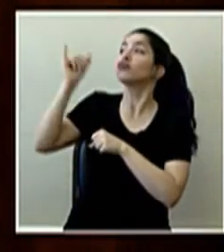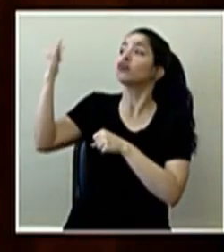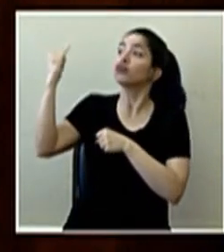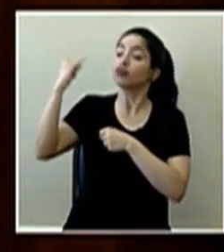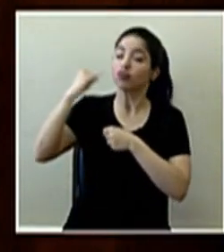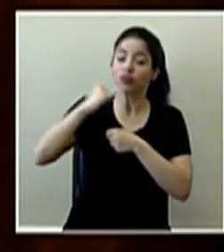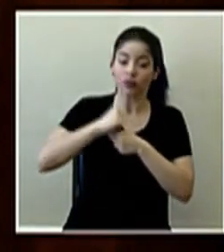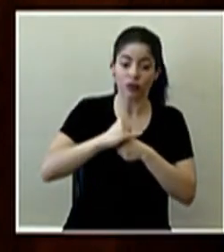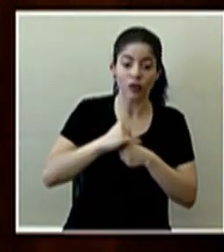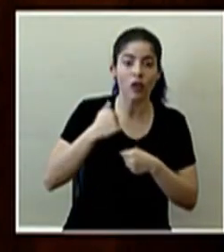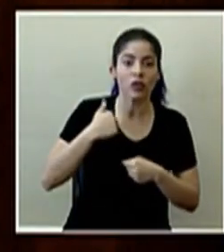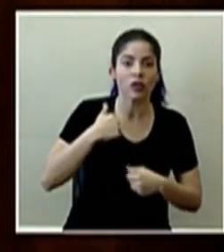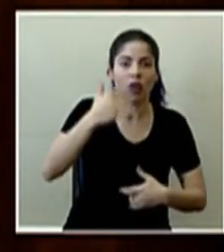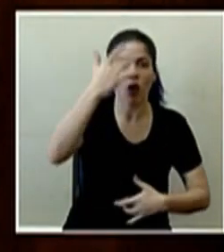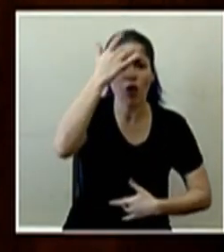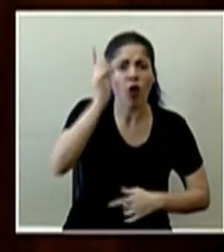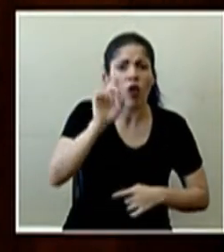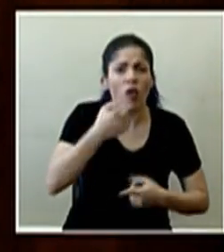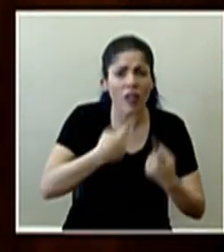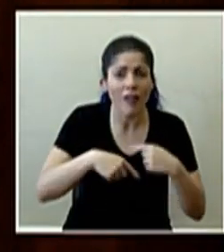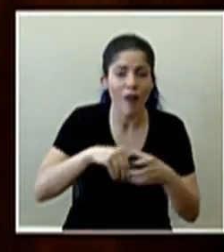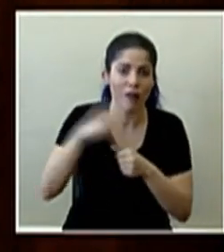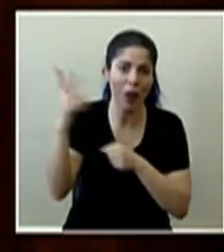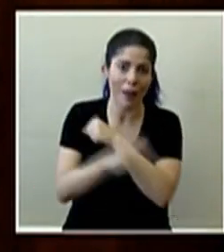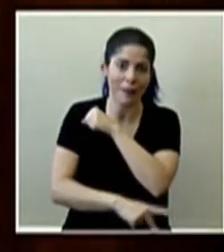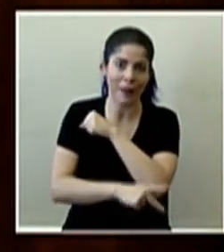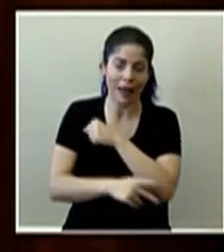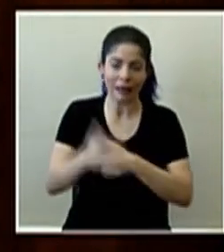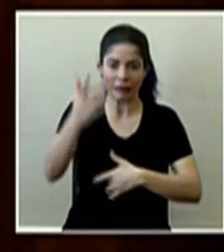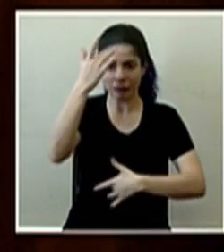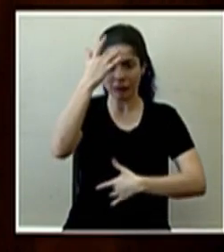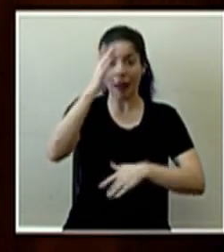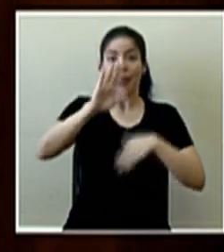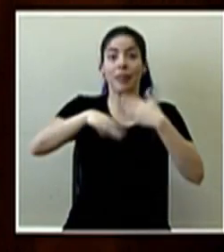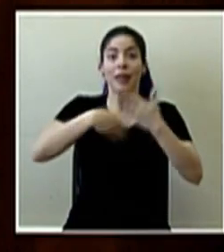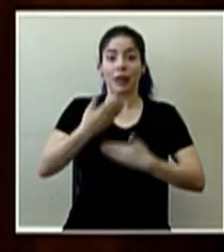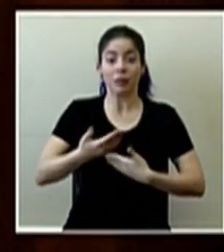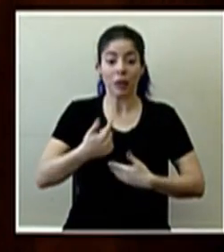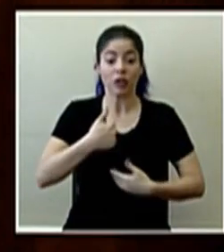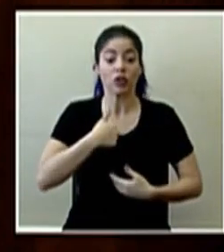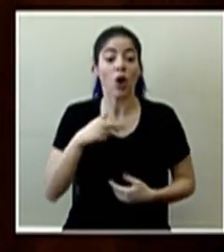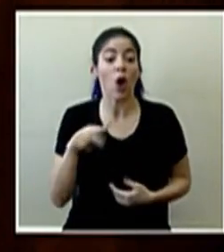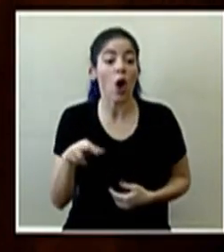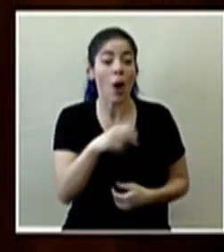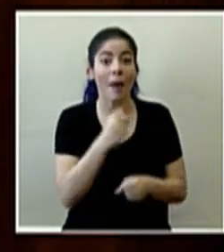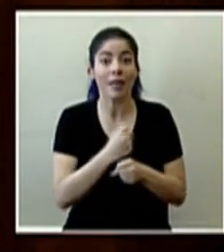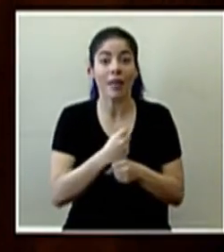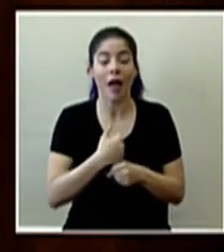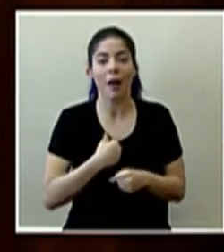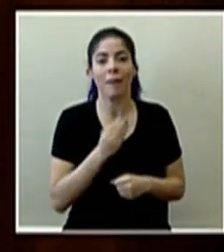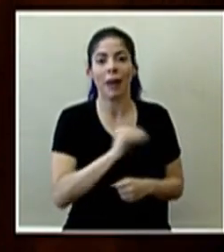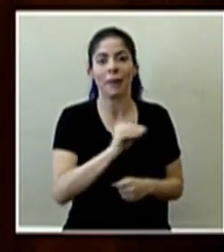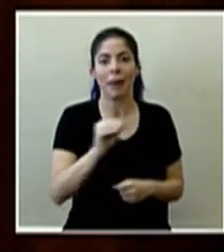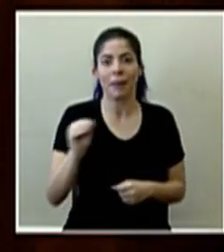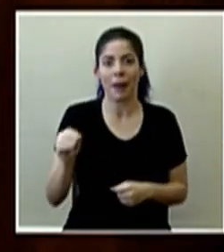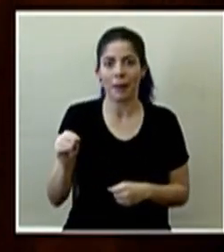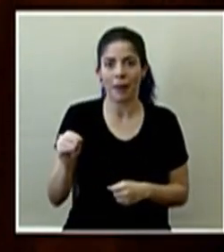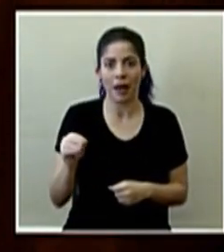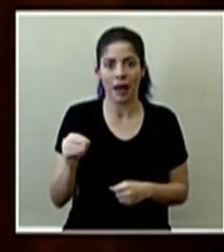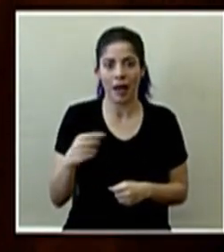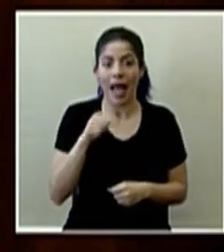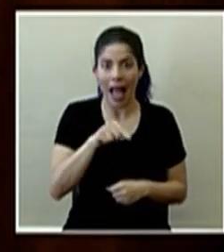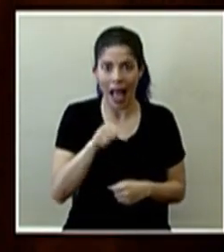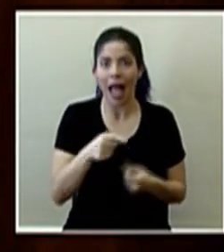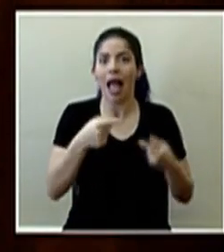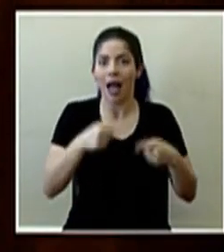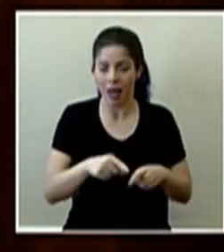el contagio se dio en el exterior y luego hubo contagio local con sus colegas de trabajo.